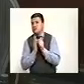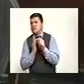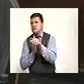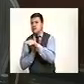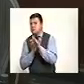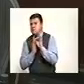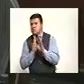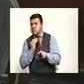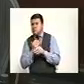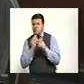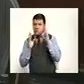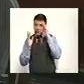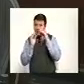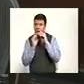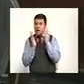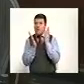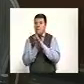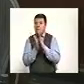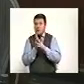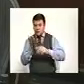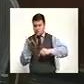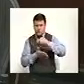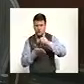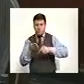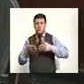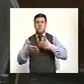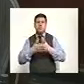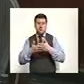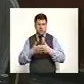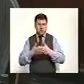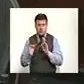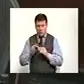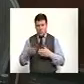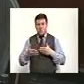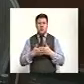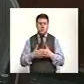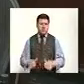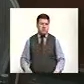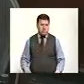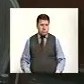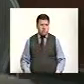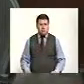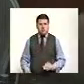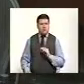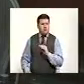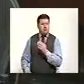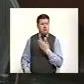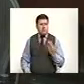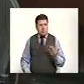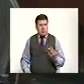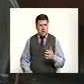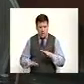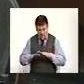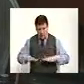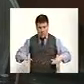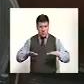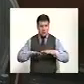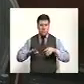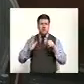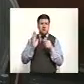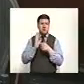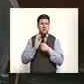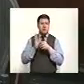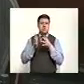la implementación del acuerdo final que estas zonas se prepararán para la conversión en espacios territoriales